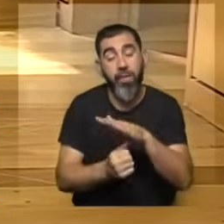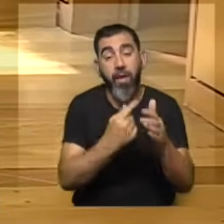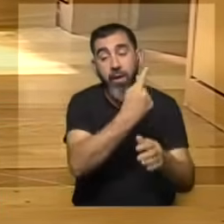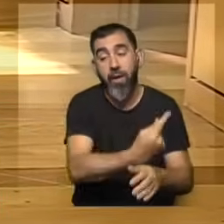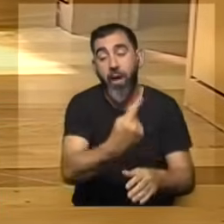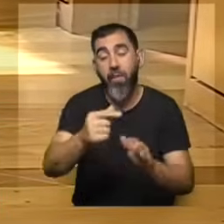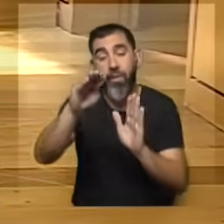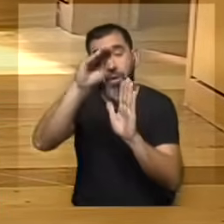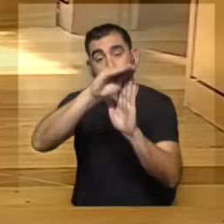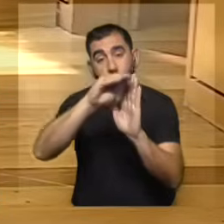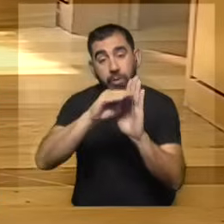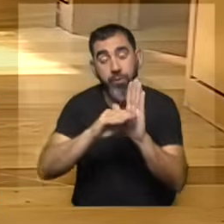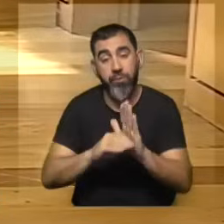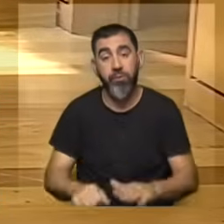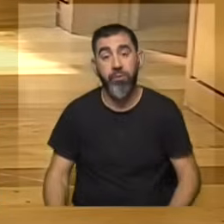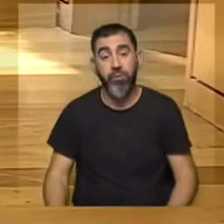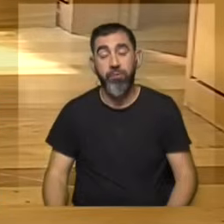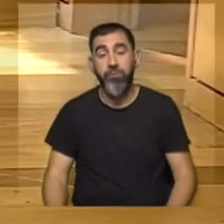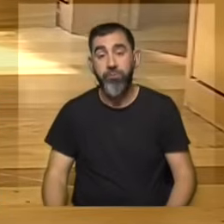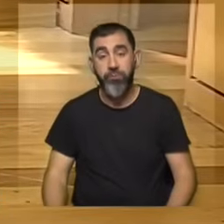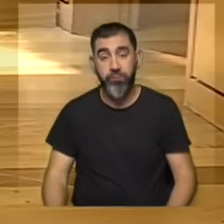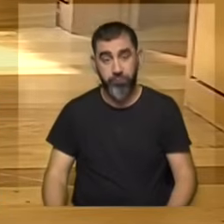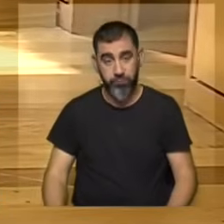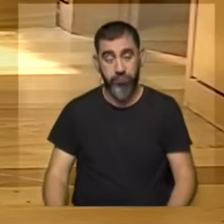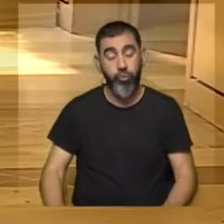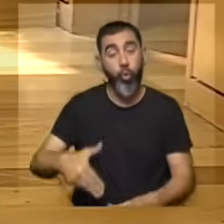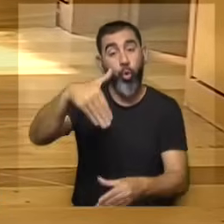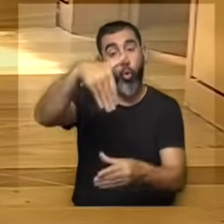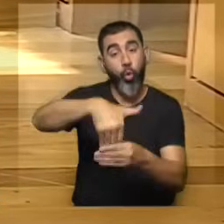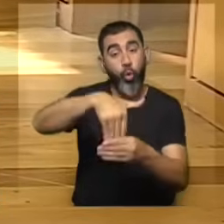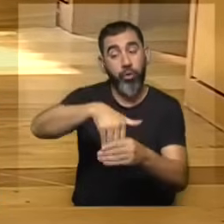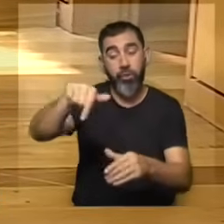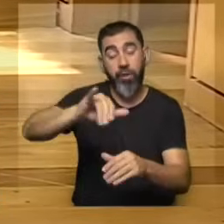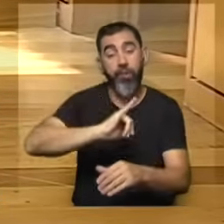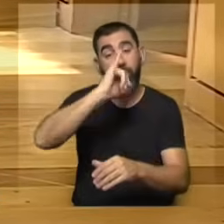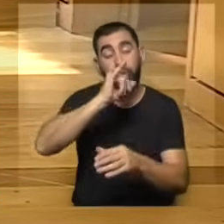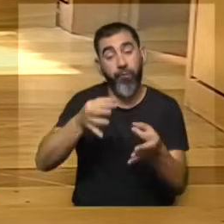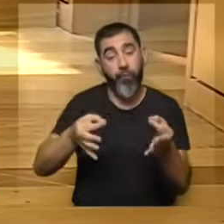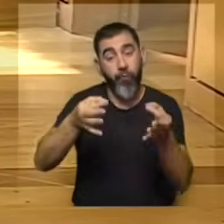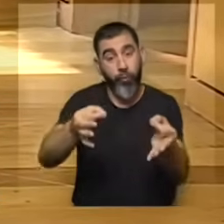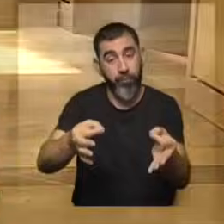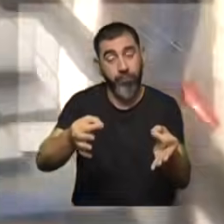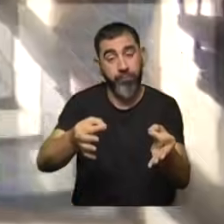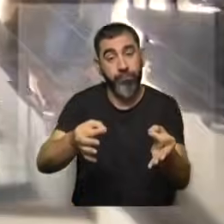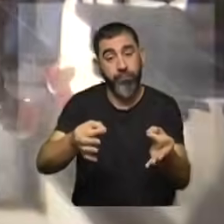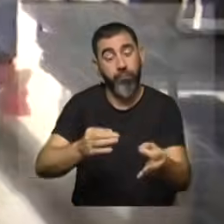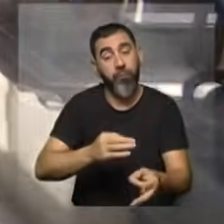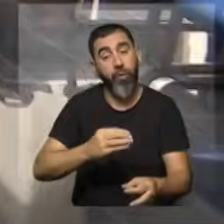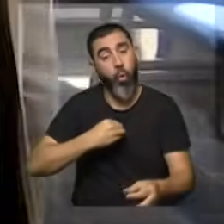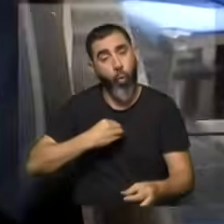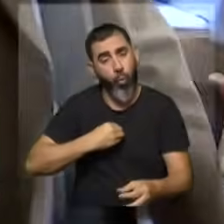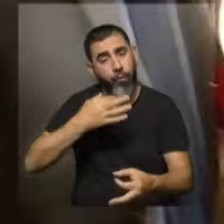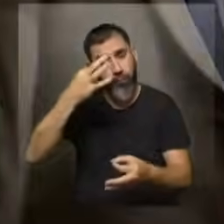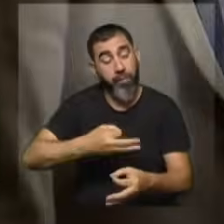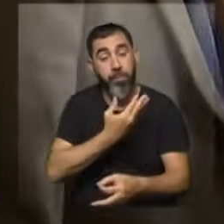una de las listas el la corte electoral trajo aquí un informe y se mostró muy confiado